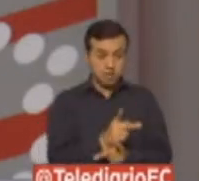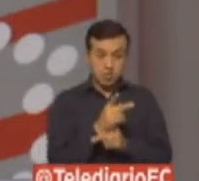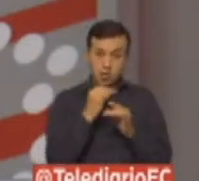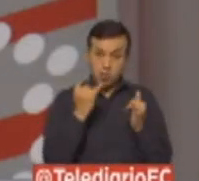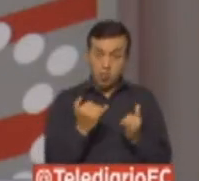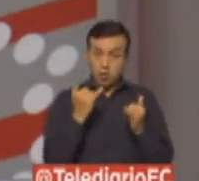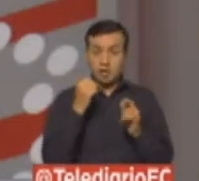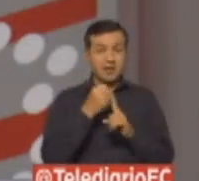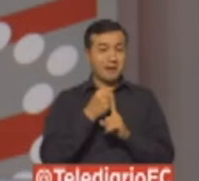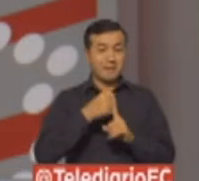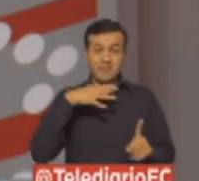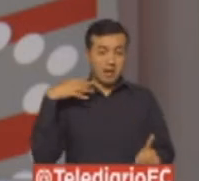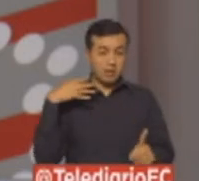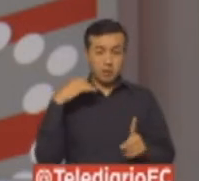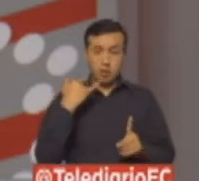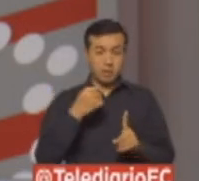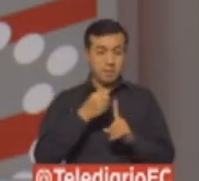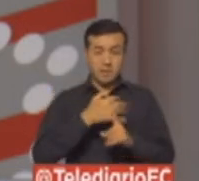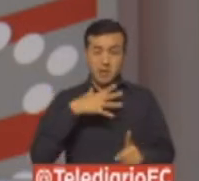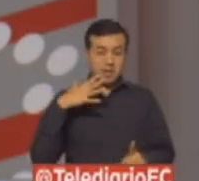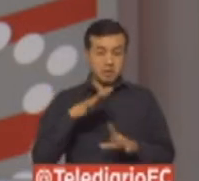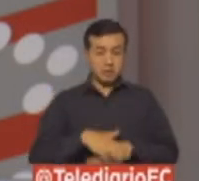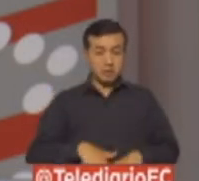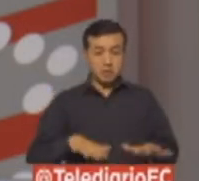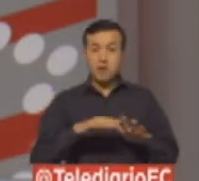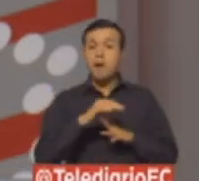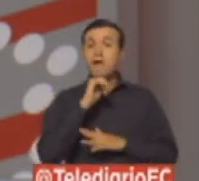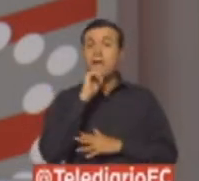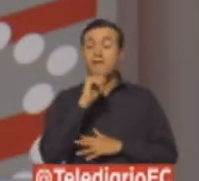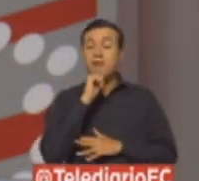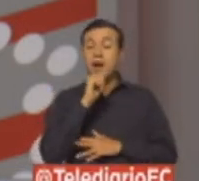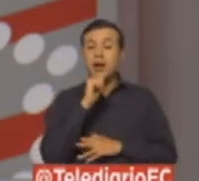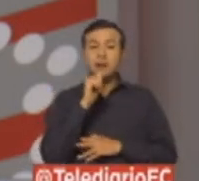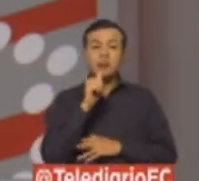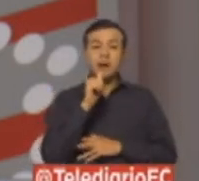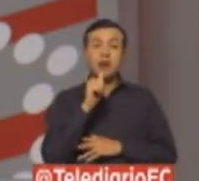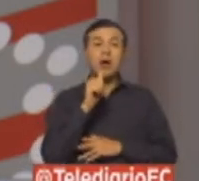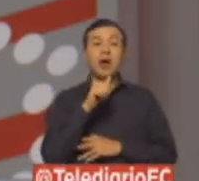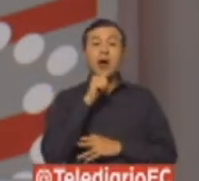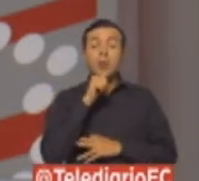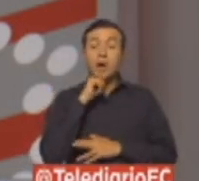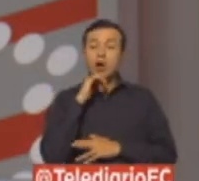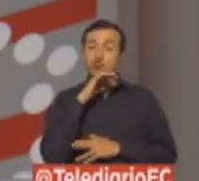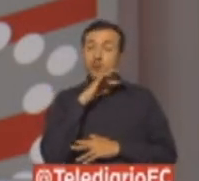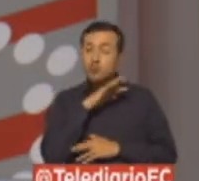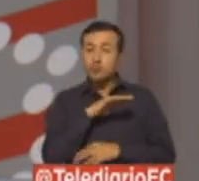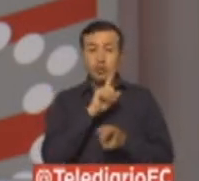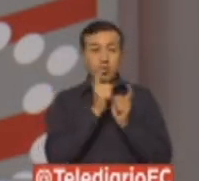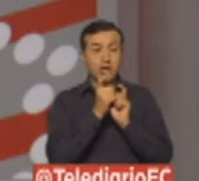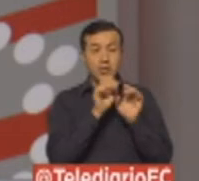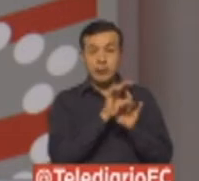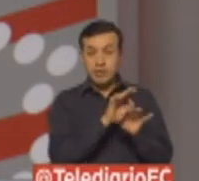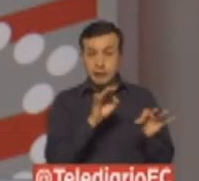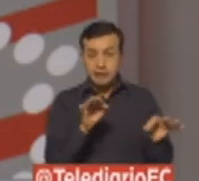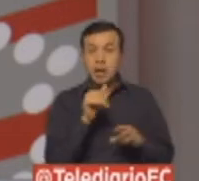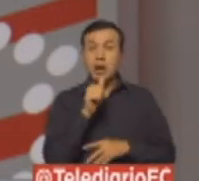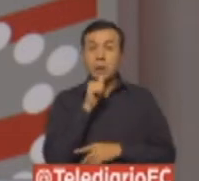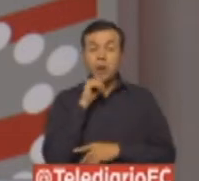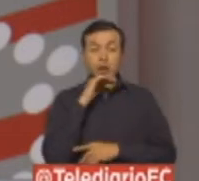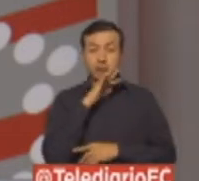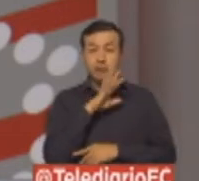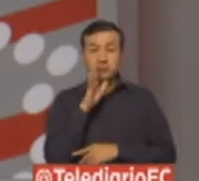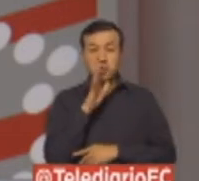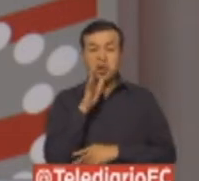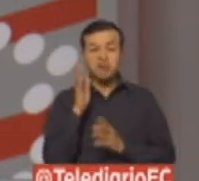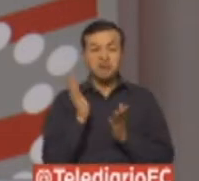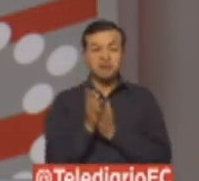momento el impacto que se tiene por falta de tratamiento a nivel nacional de las aguas residuales de aquellas aguas que no son tratadas